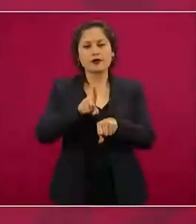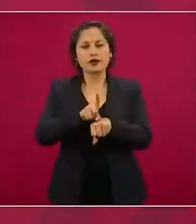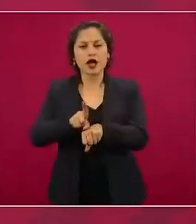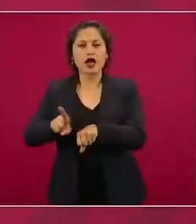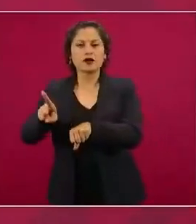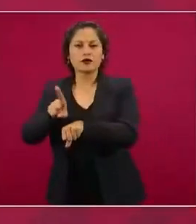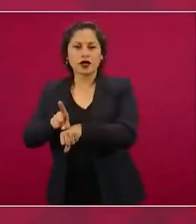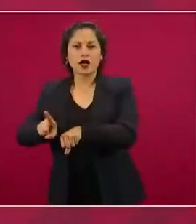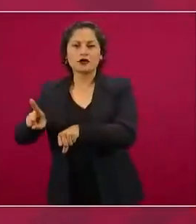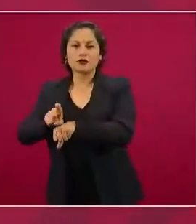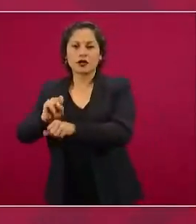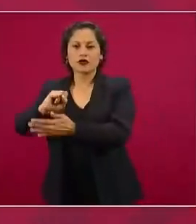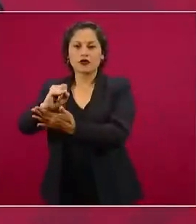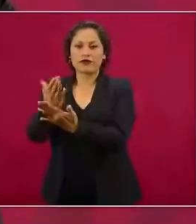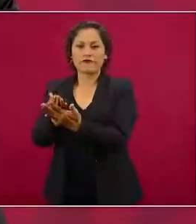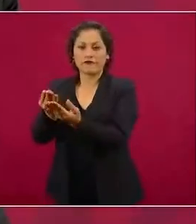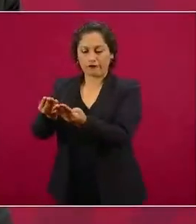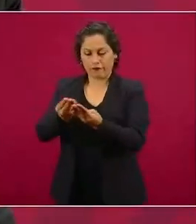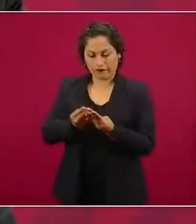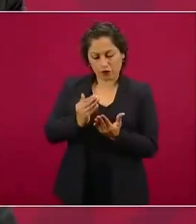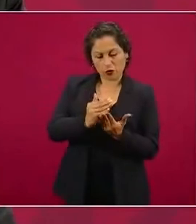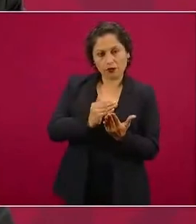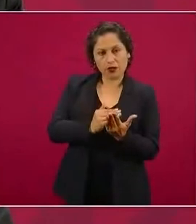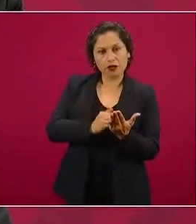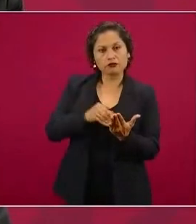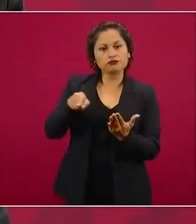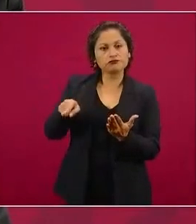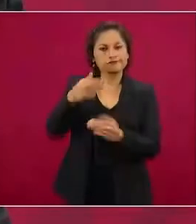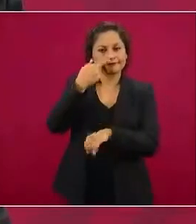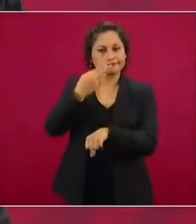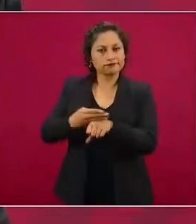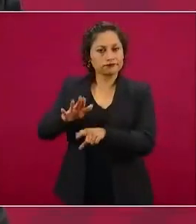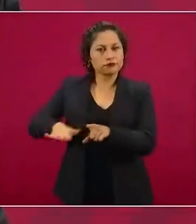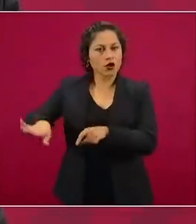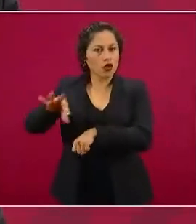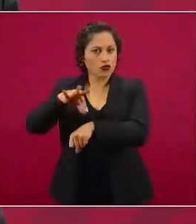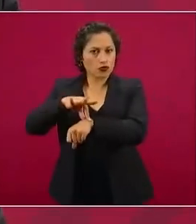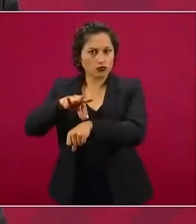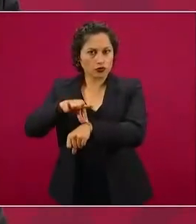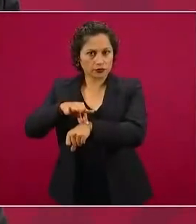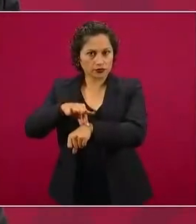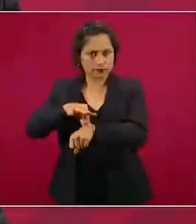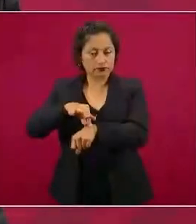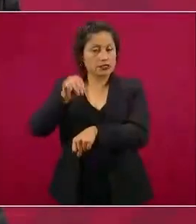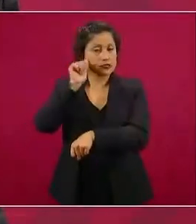de los médicos, de 6 a 7 de la mañana,